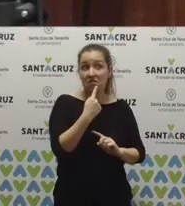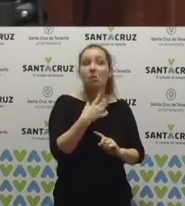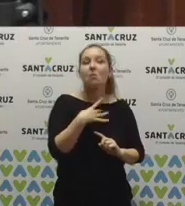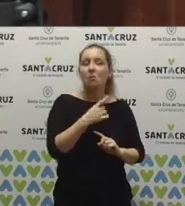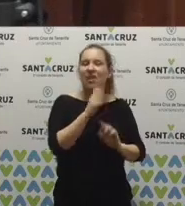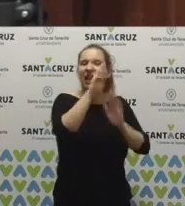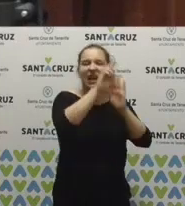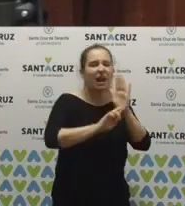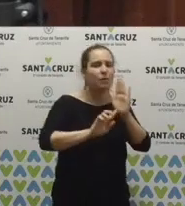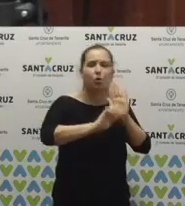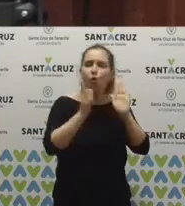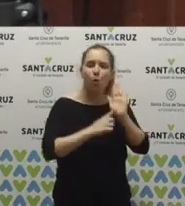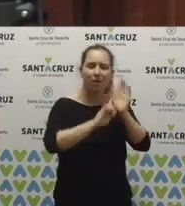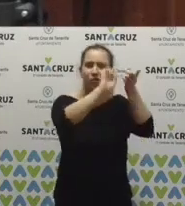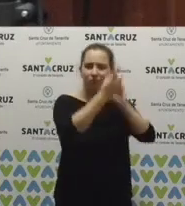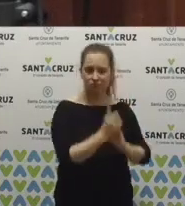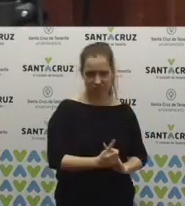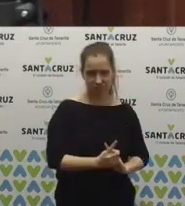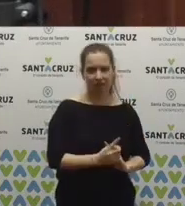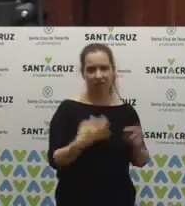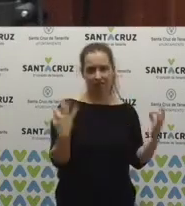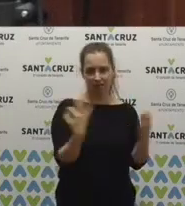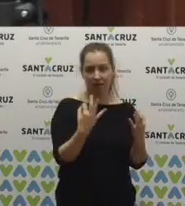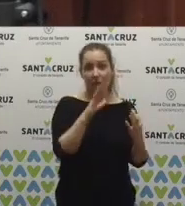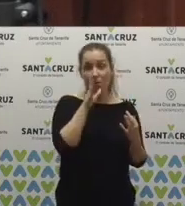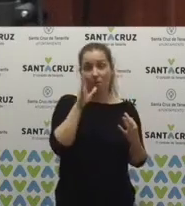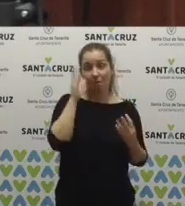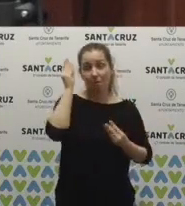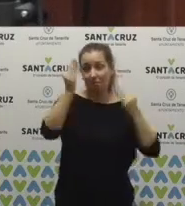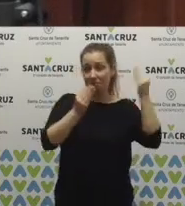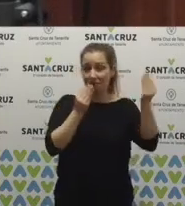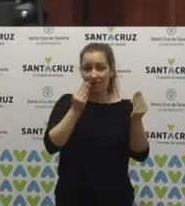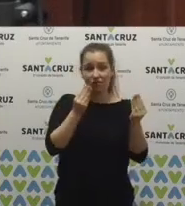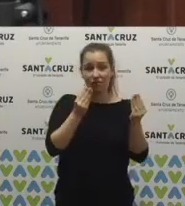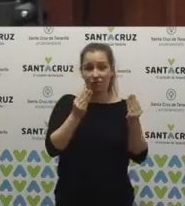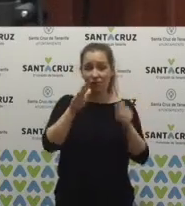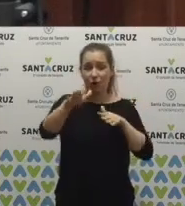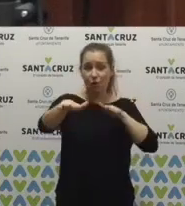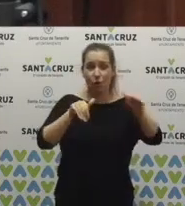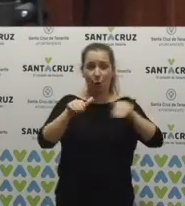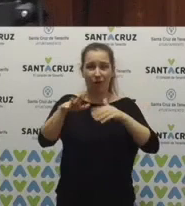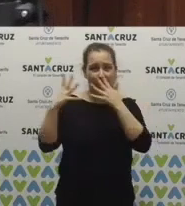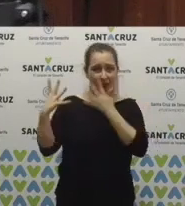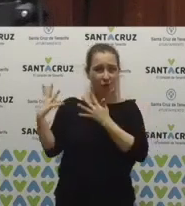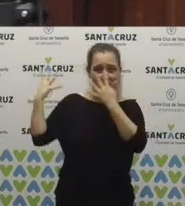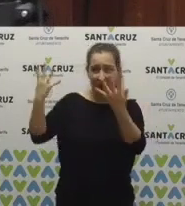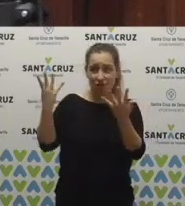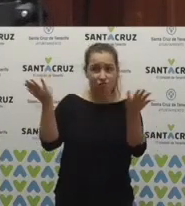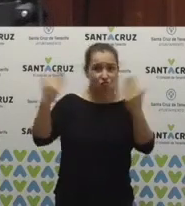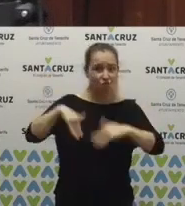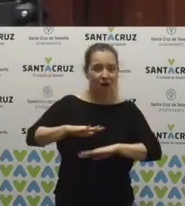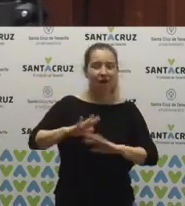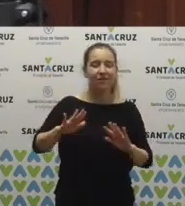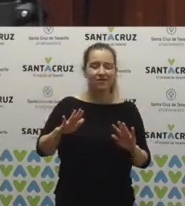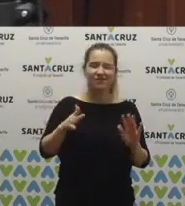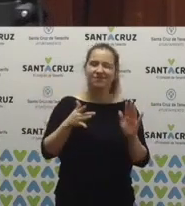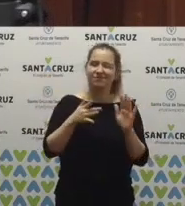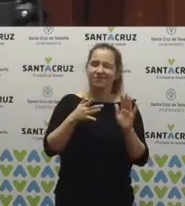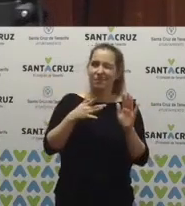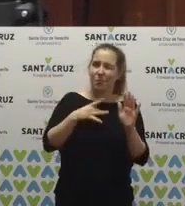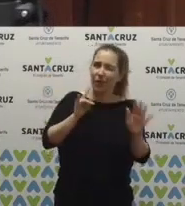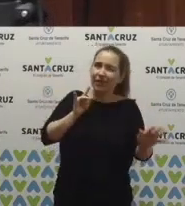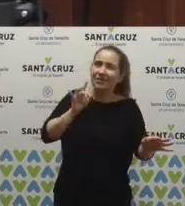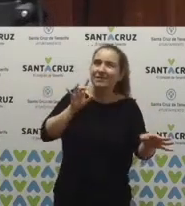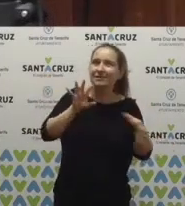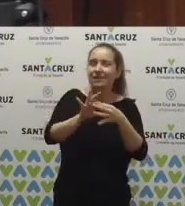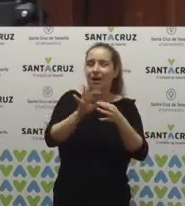reglamento porque porque yo creo que esa no convocatoria durante estos nueve años pues ha obedecido posiblemente pues a